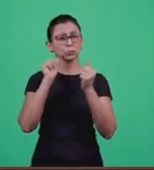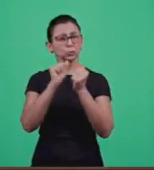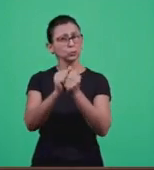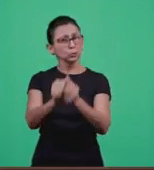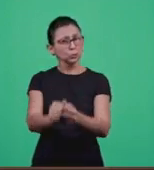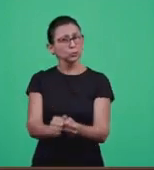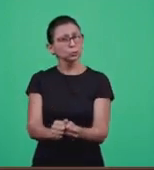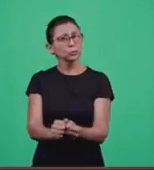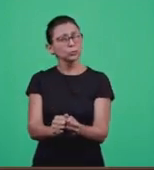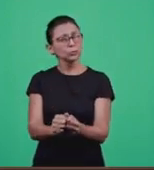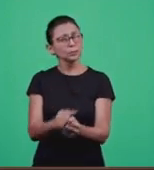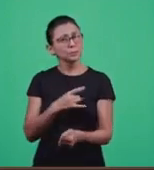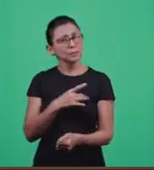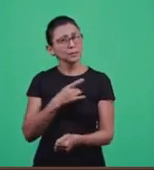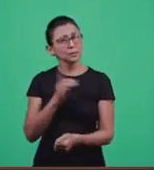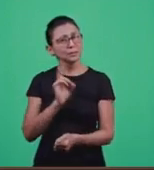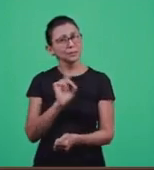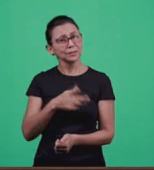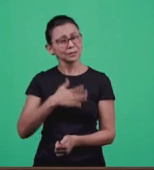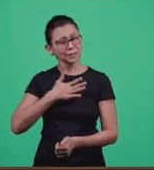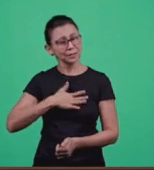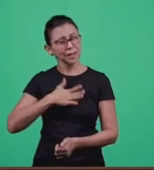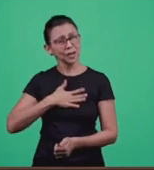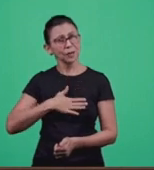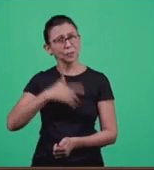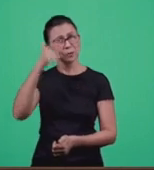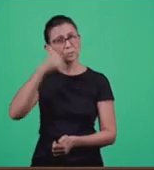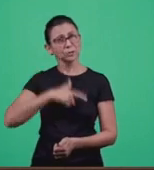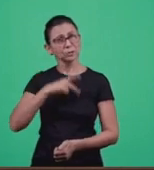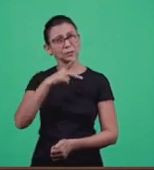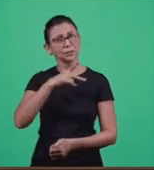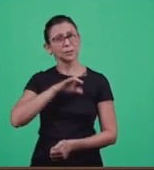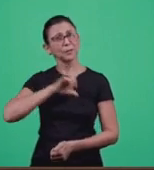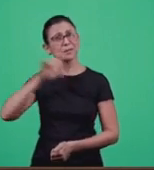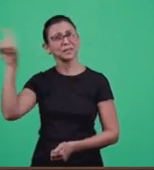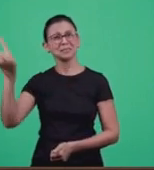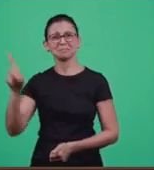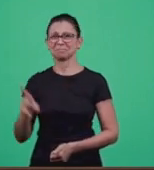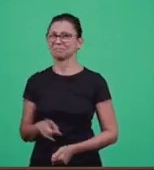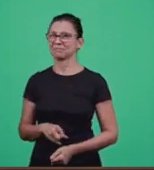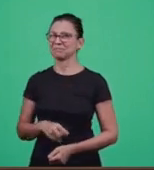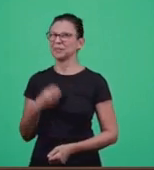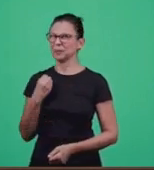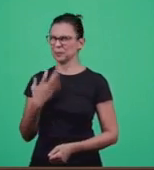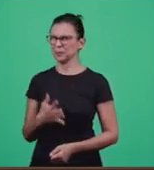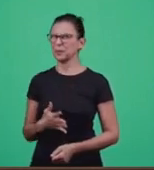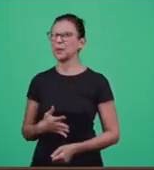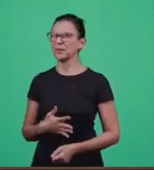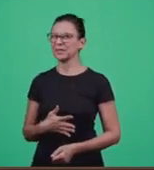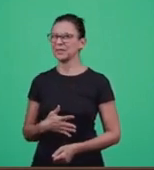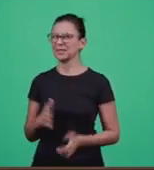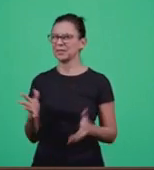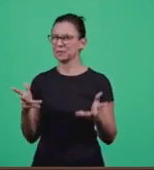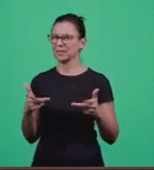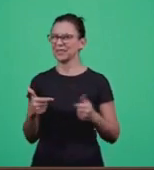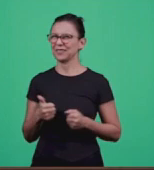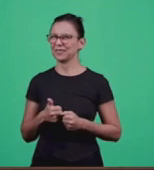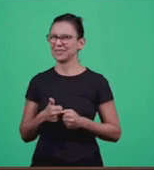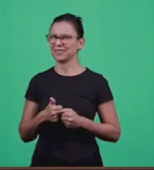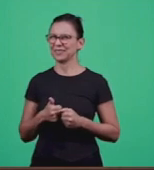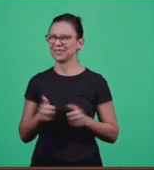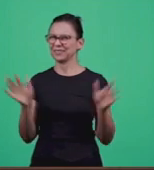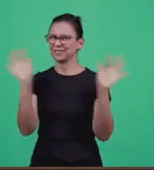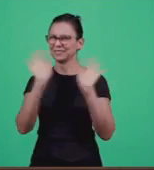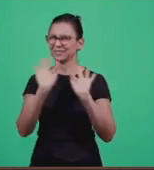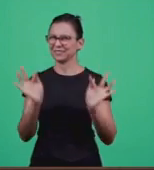no temas, yo estoy contigo, no te asombres, no tengas miedo, porque yo soy tu Dios. ¡Qué maravilla!